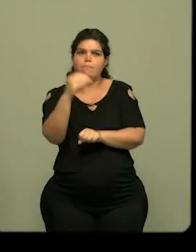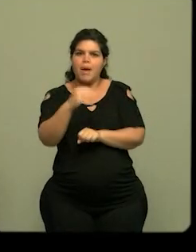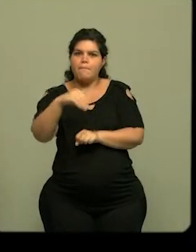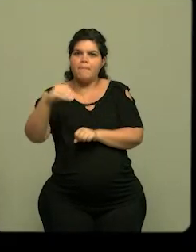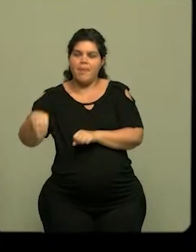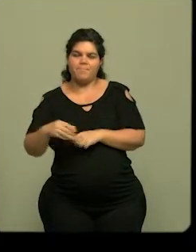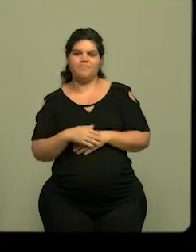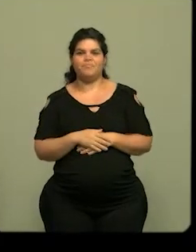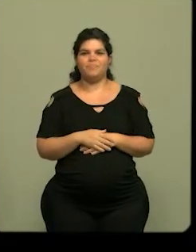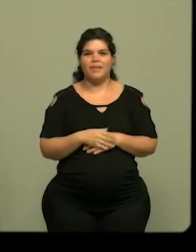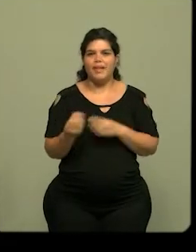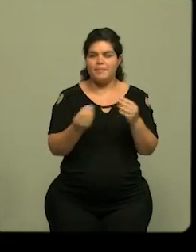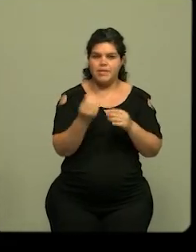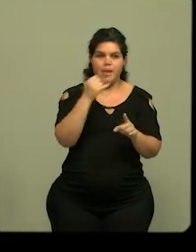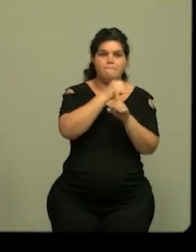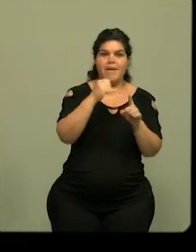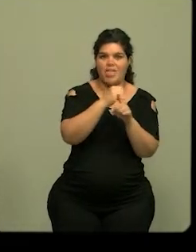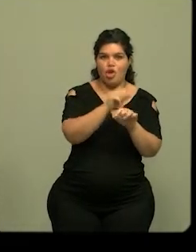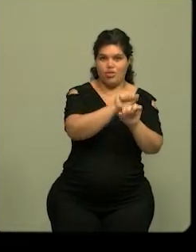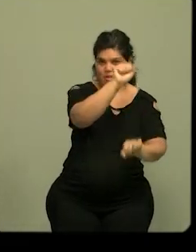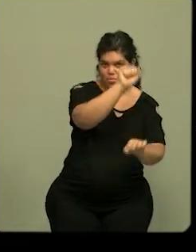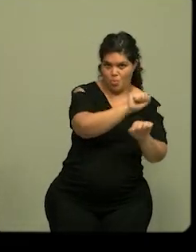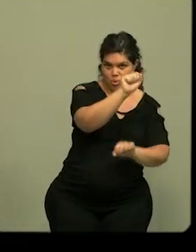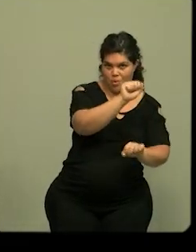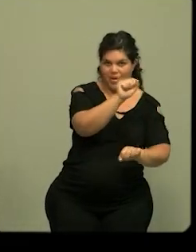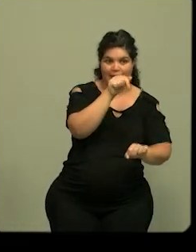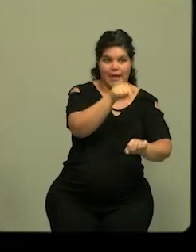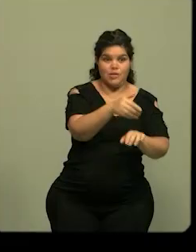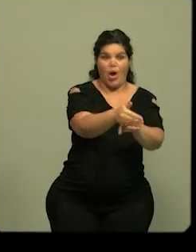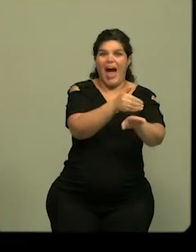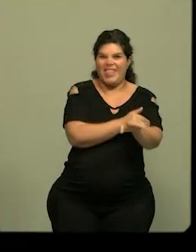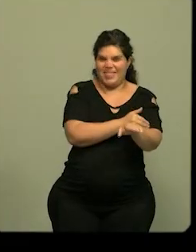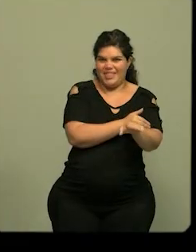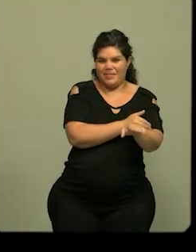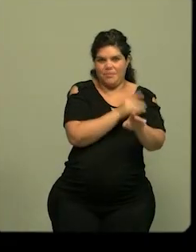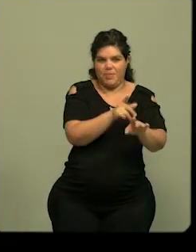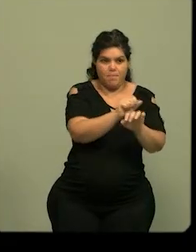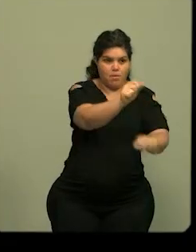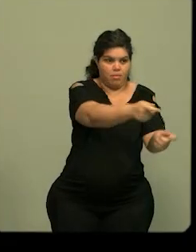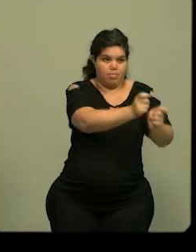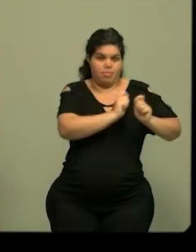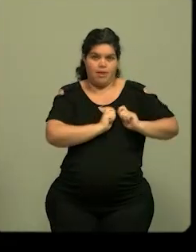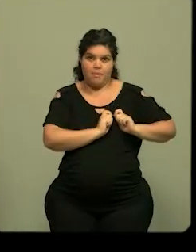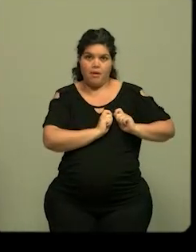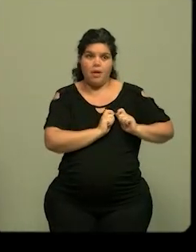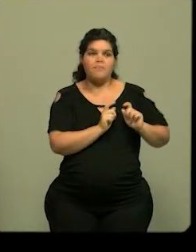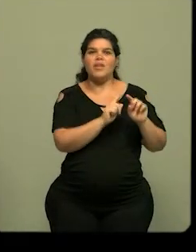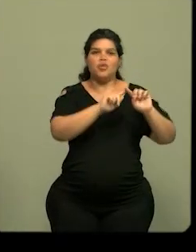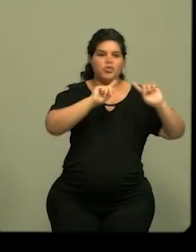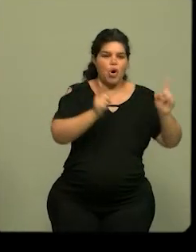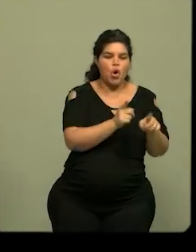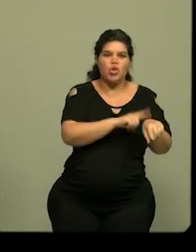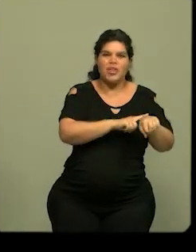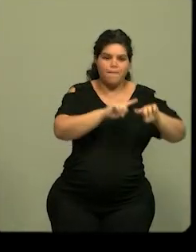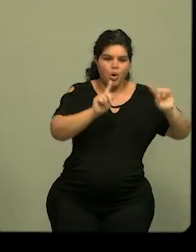títulos intermedios y tenés una licenciatura, es mucho más factible ir haciendo esos pequeños tramos Claro,